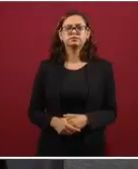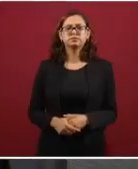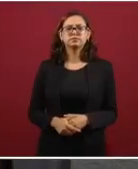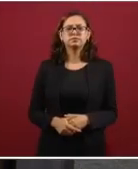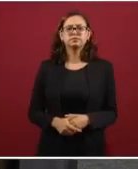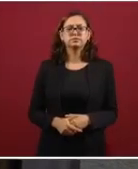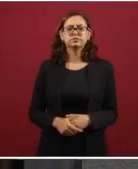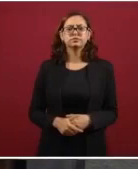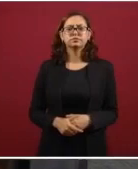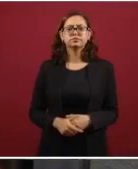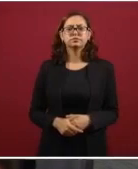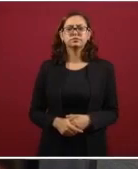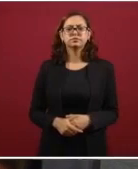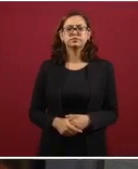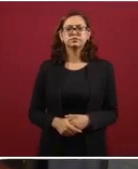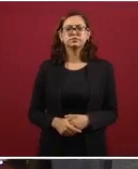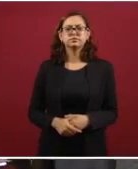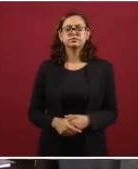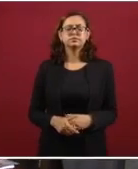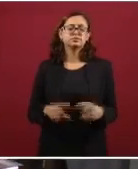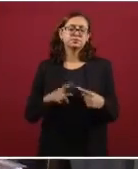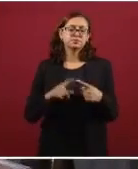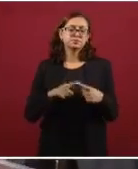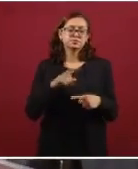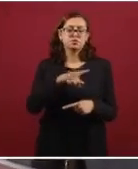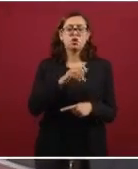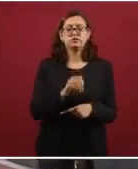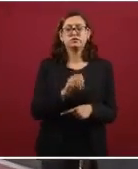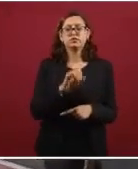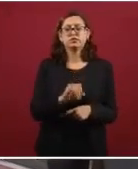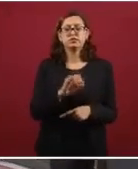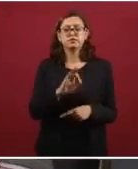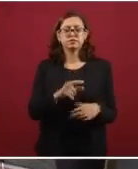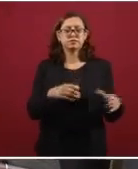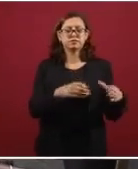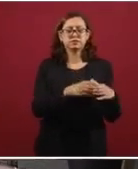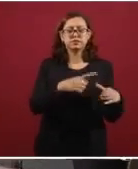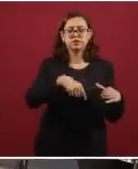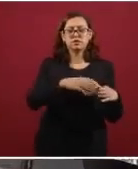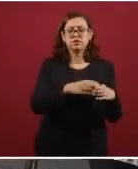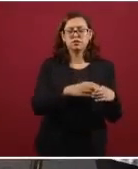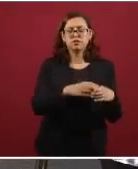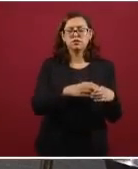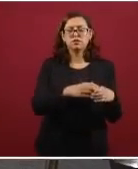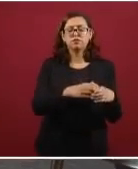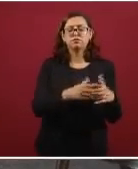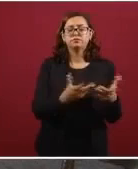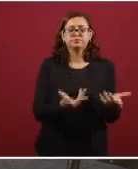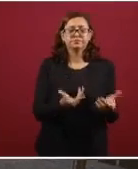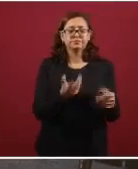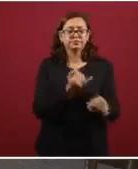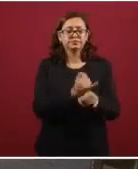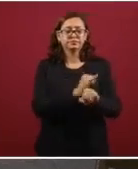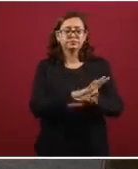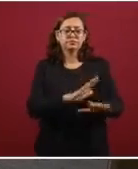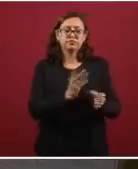la Oficina de Inteligencia Financiera tiene información, recibe